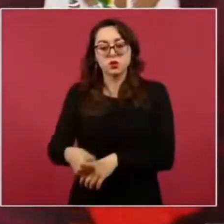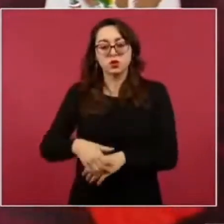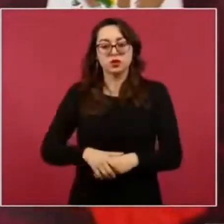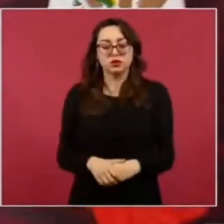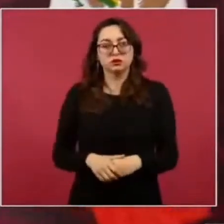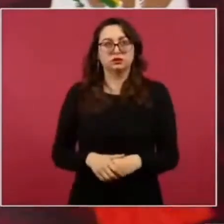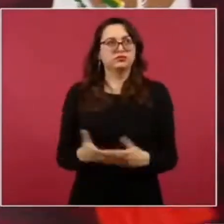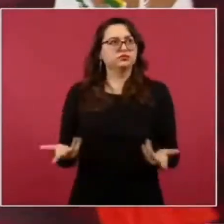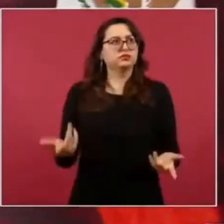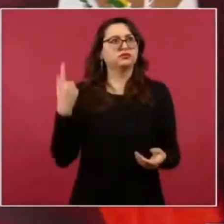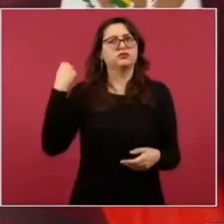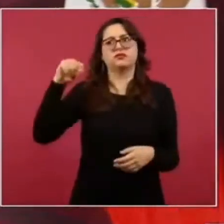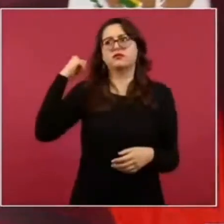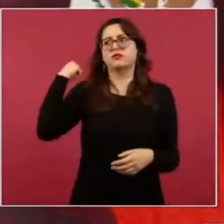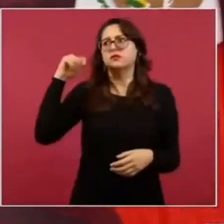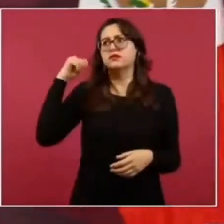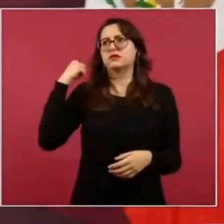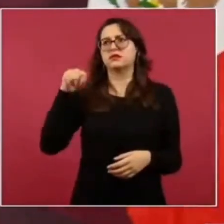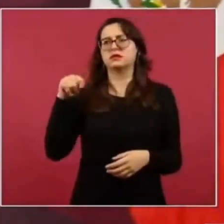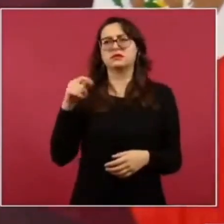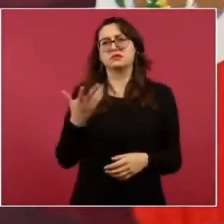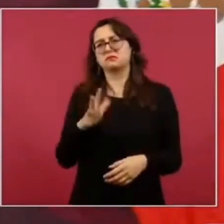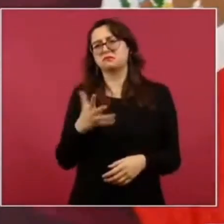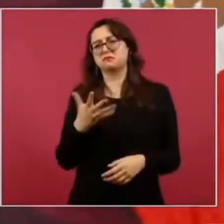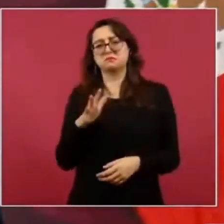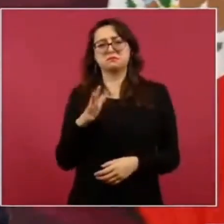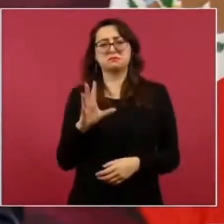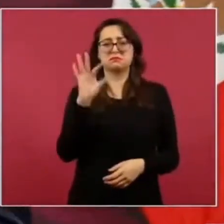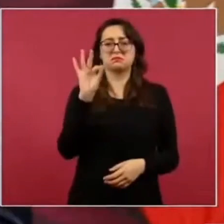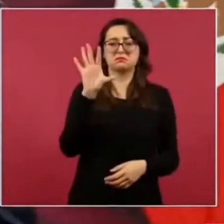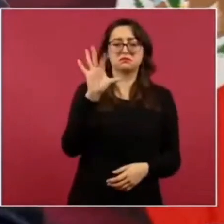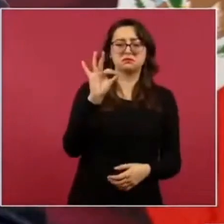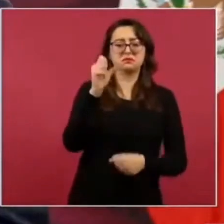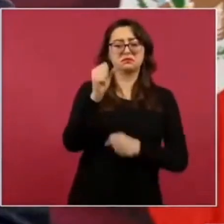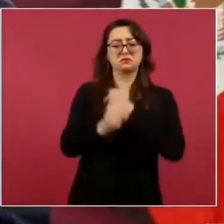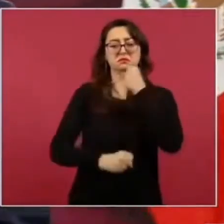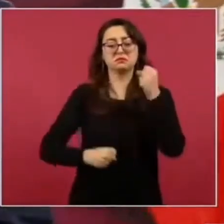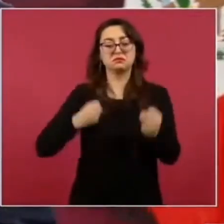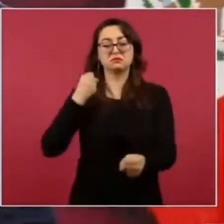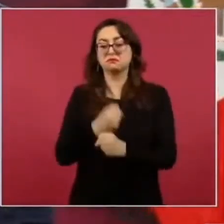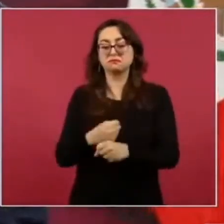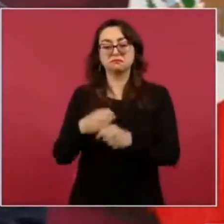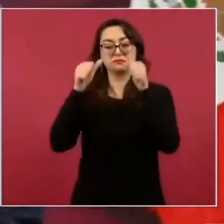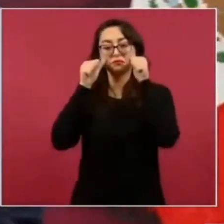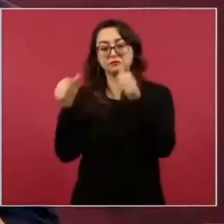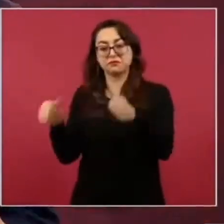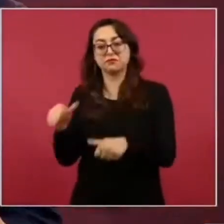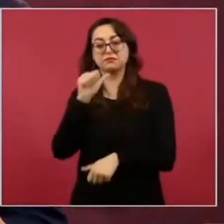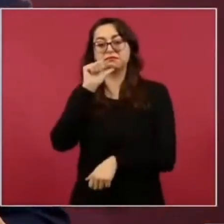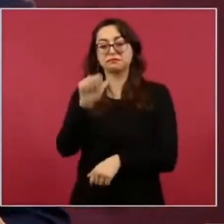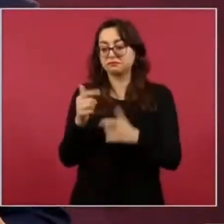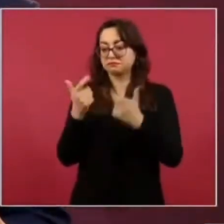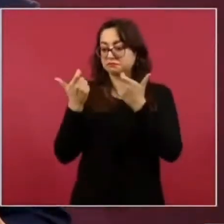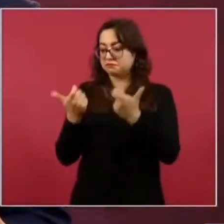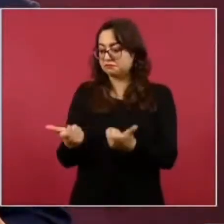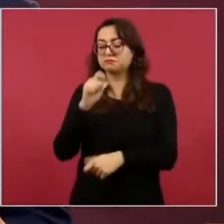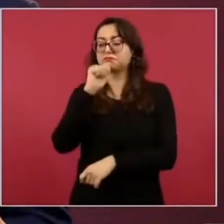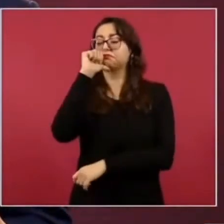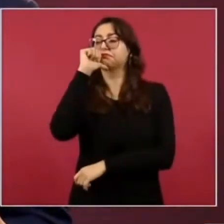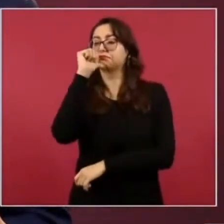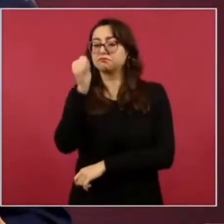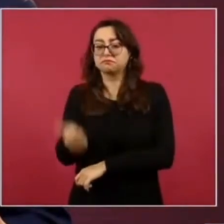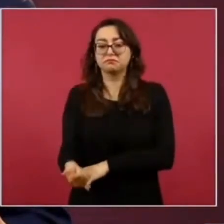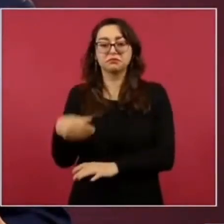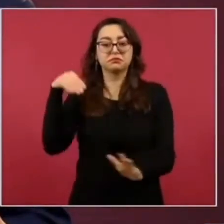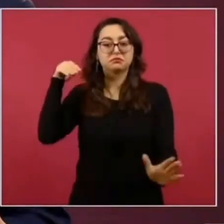Tabasco llevaba pues 40 años sin crecimiento económico